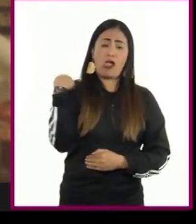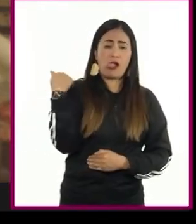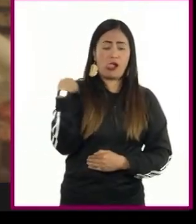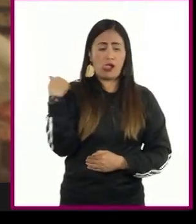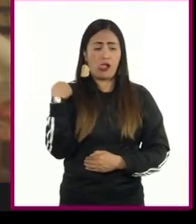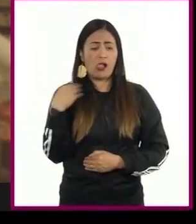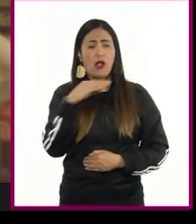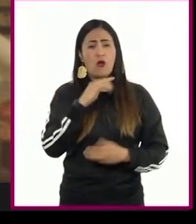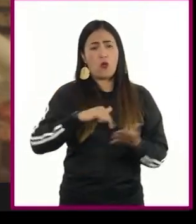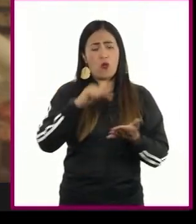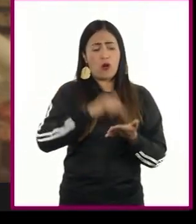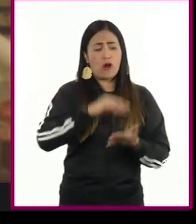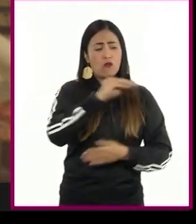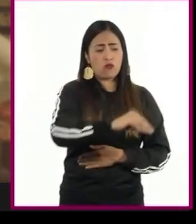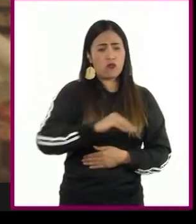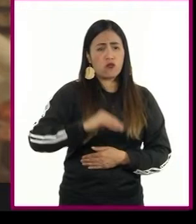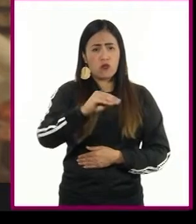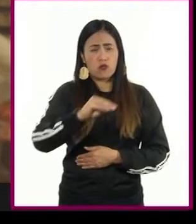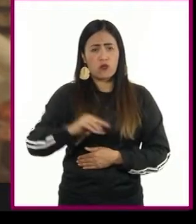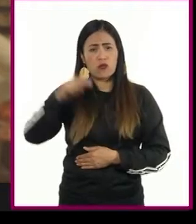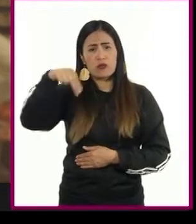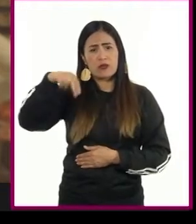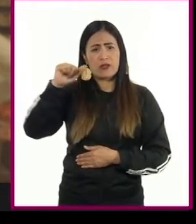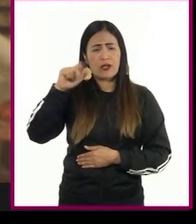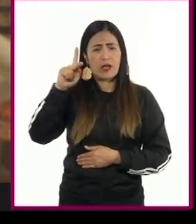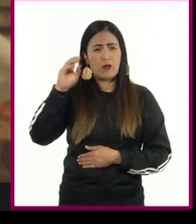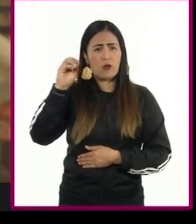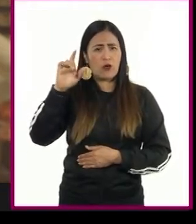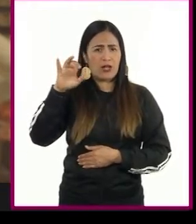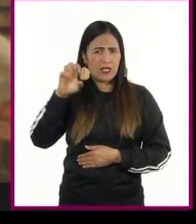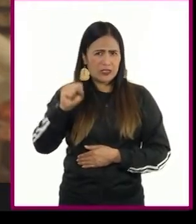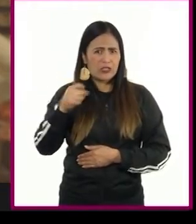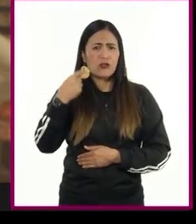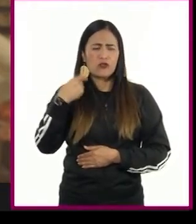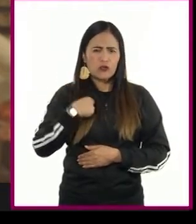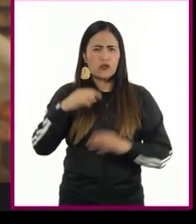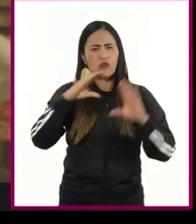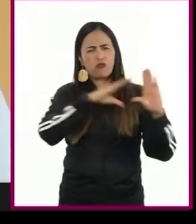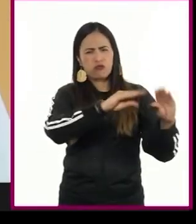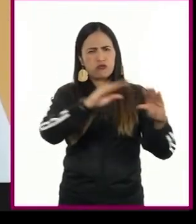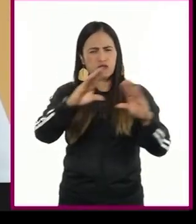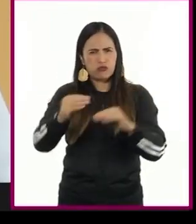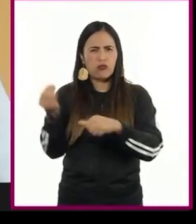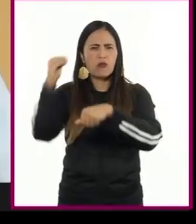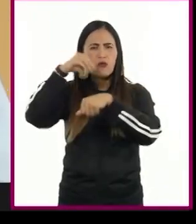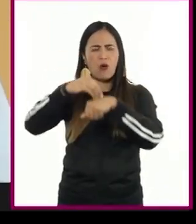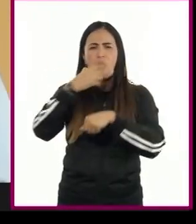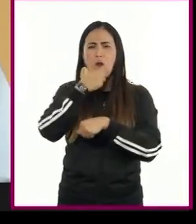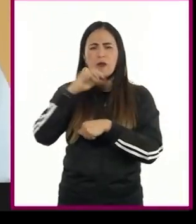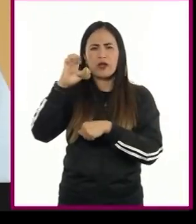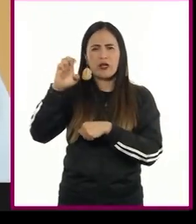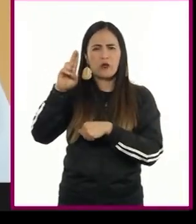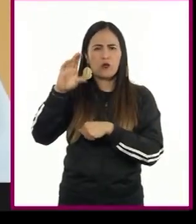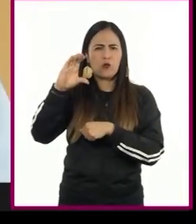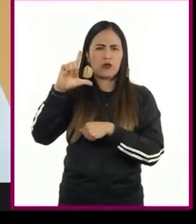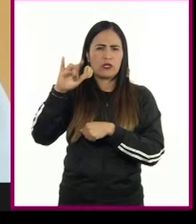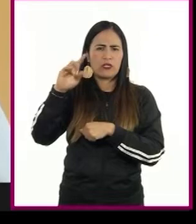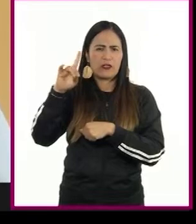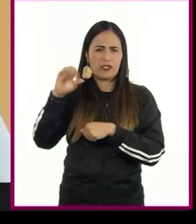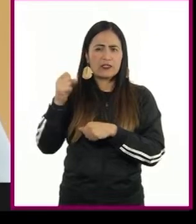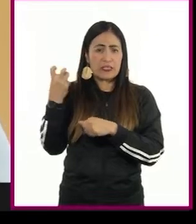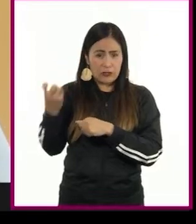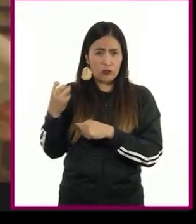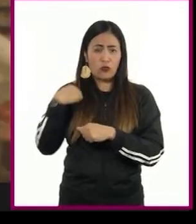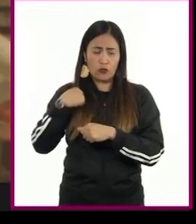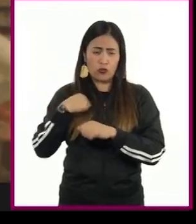lugares, por ejemplo, Nápoli, en donde enseñé los aportes de Euclides. Maestro, ¿y qué nos puede contar sobre